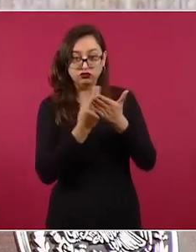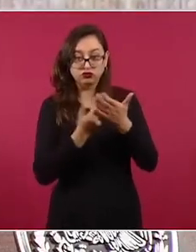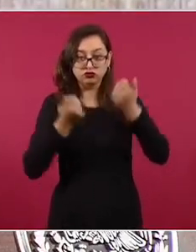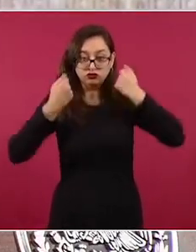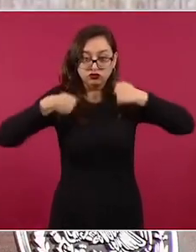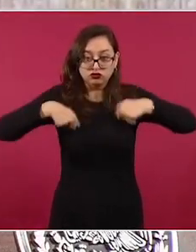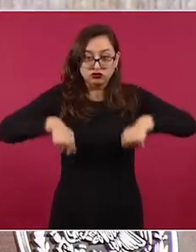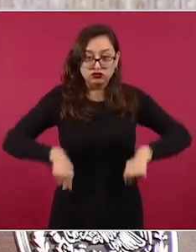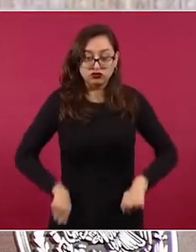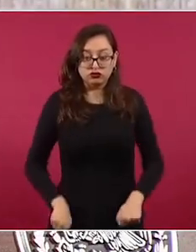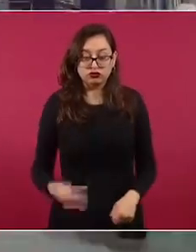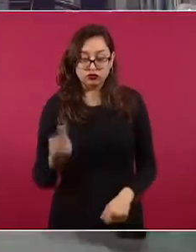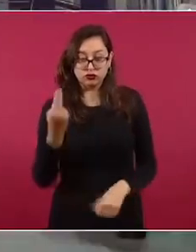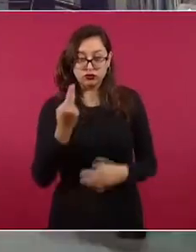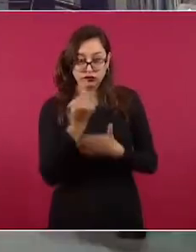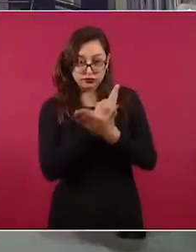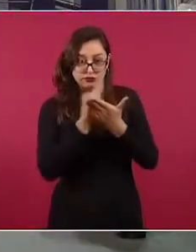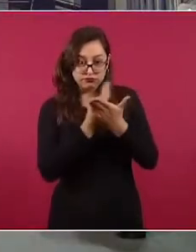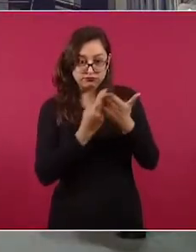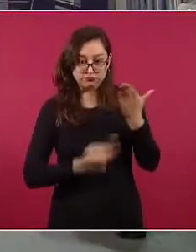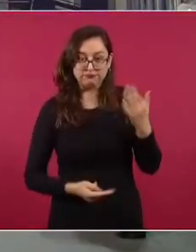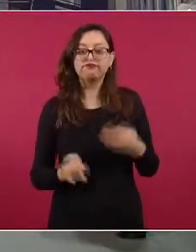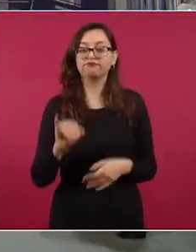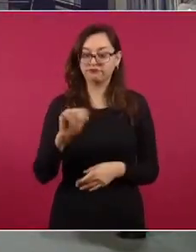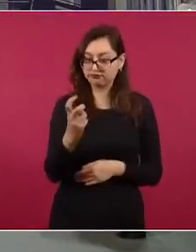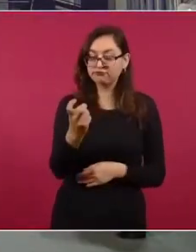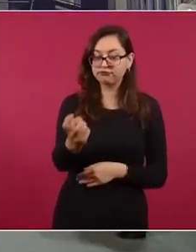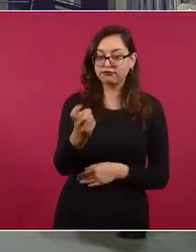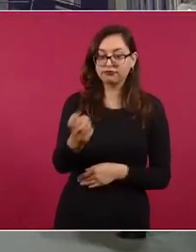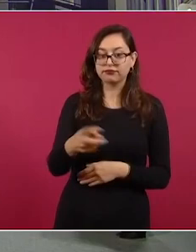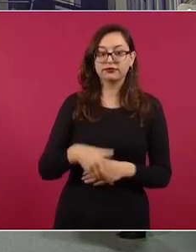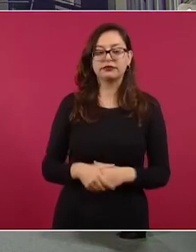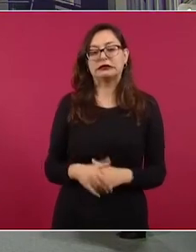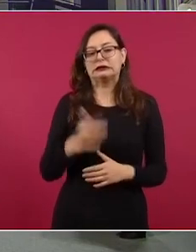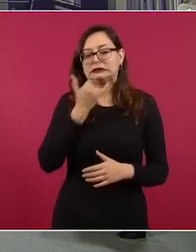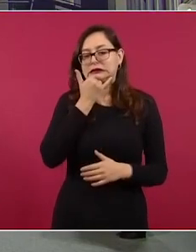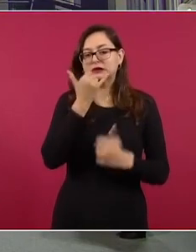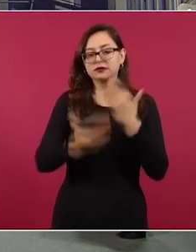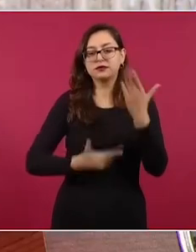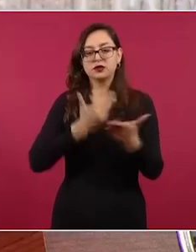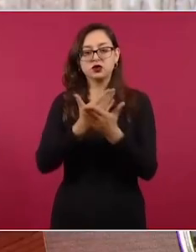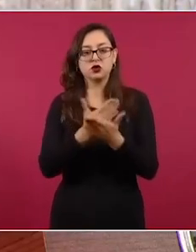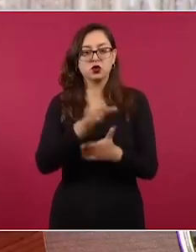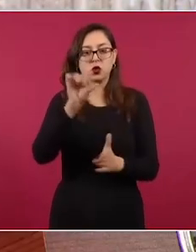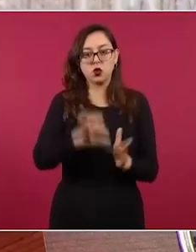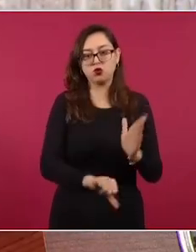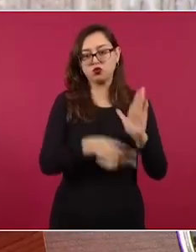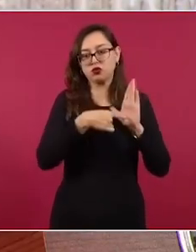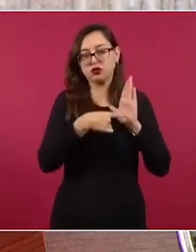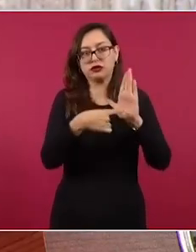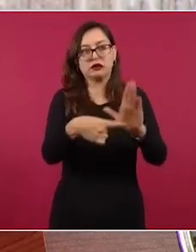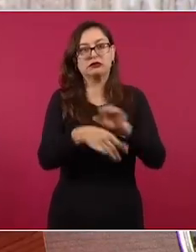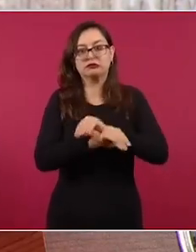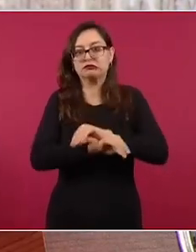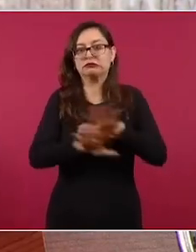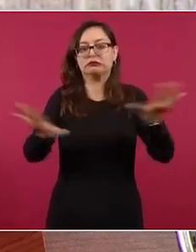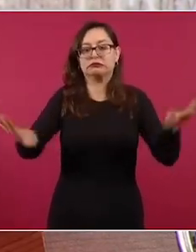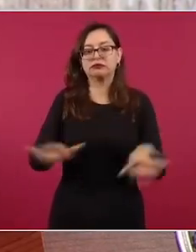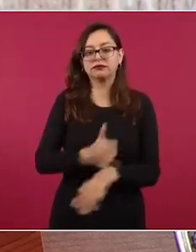El diseñador, ¿no? Sí, sí. Le ofrezco disculpa por haberlo mencionado, pero